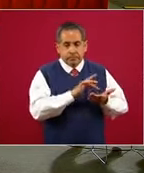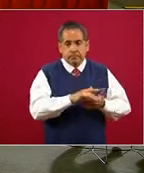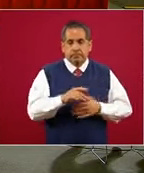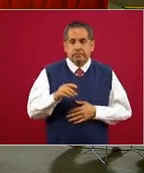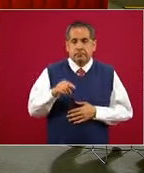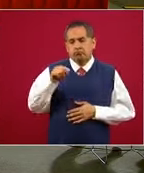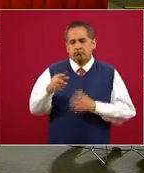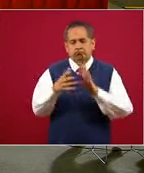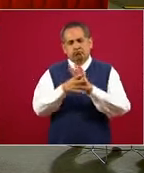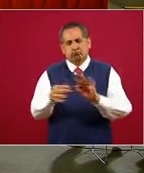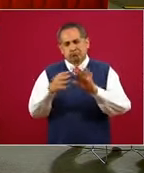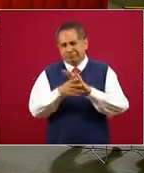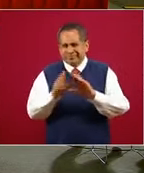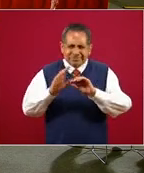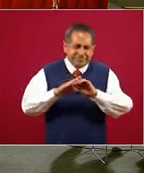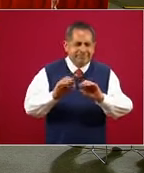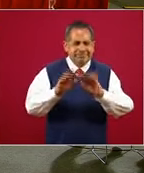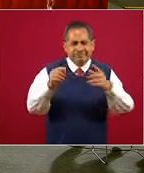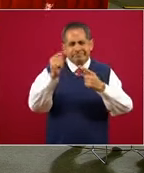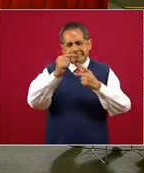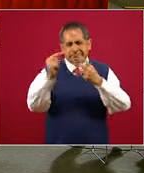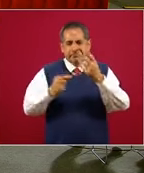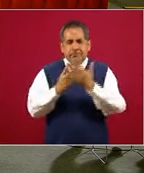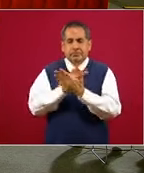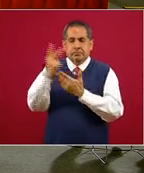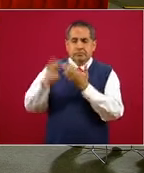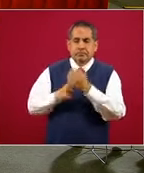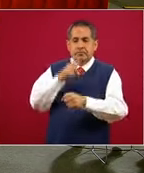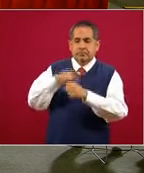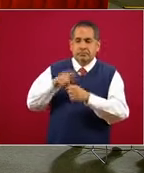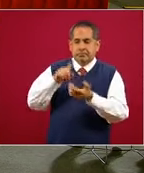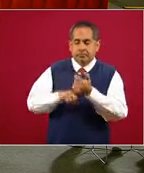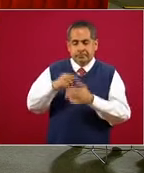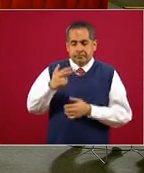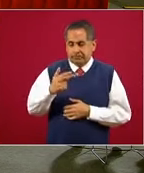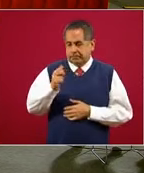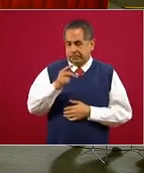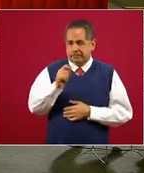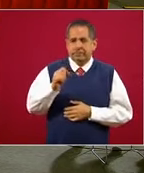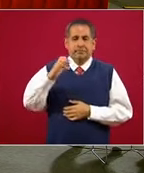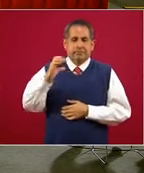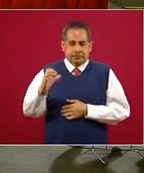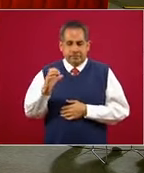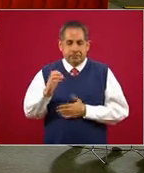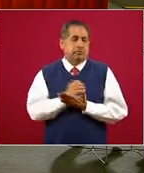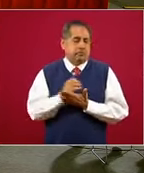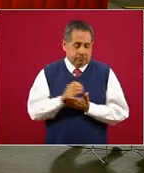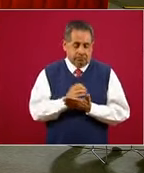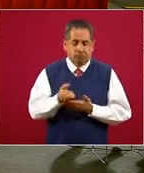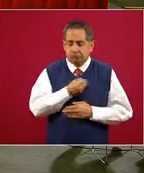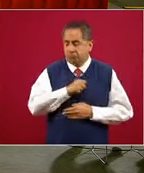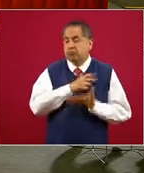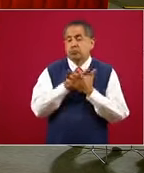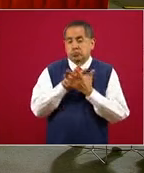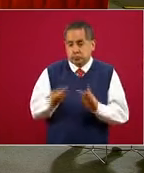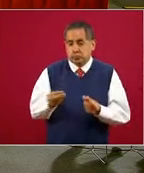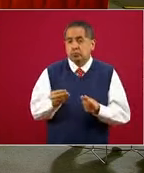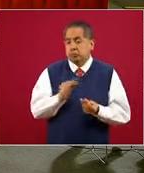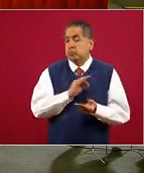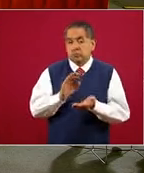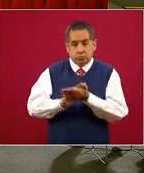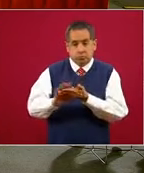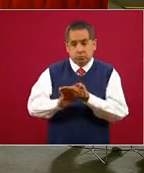amplia y detallada explicación sobre el Programa Nacional de Eliminación de Hepatitis C, enfermedad curable, enfermedad que debe